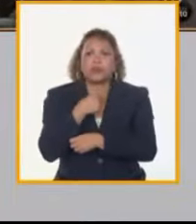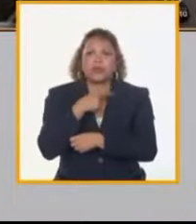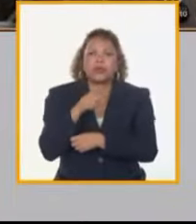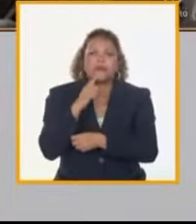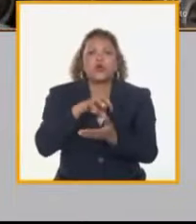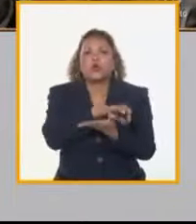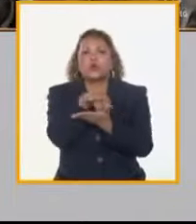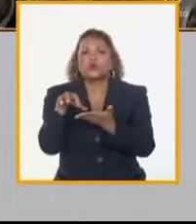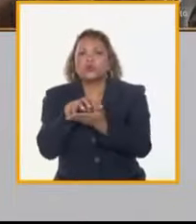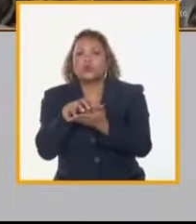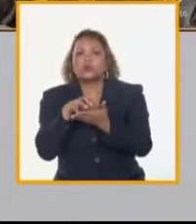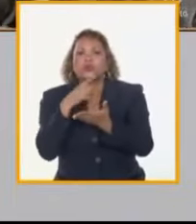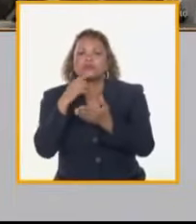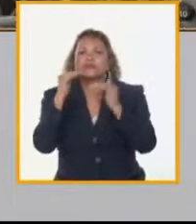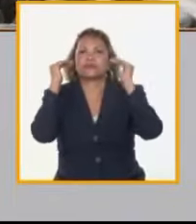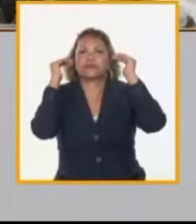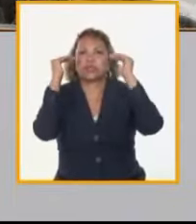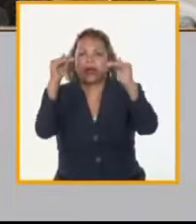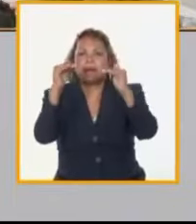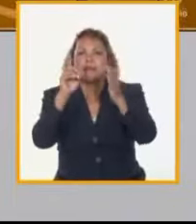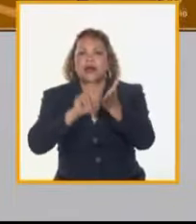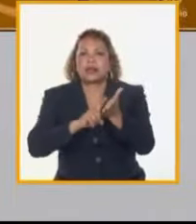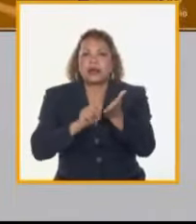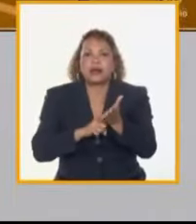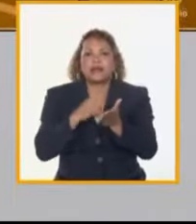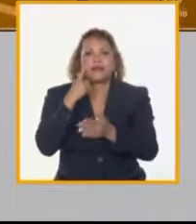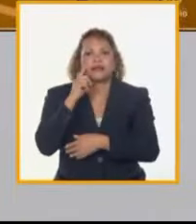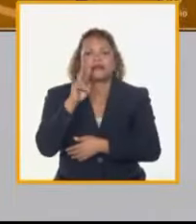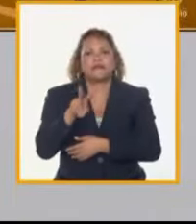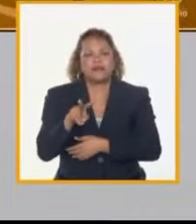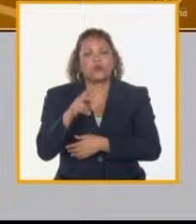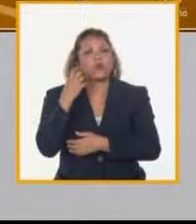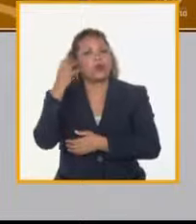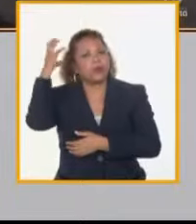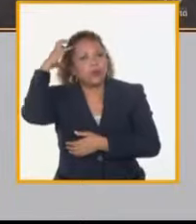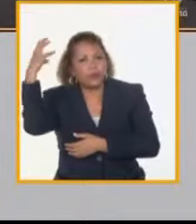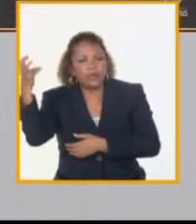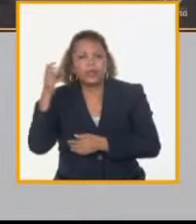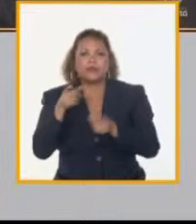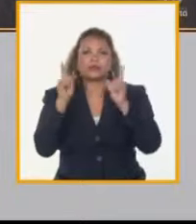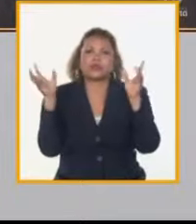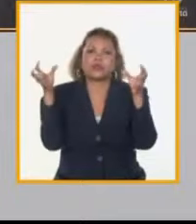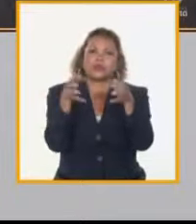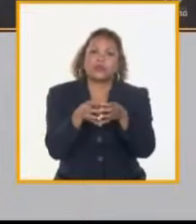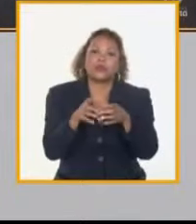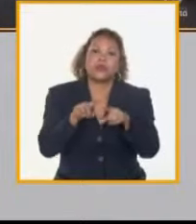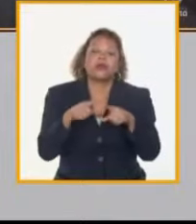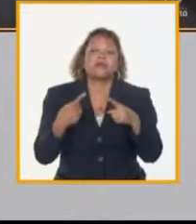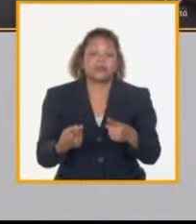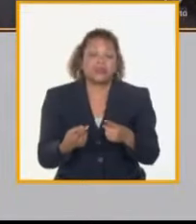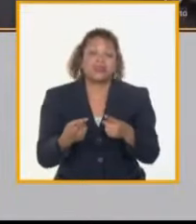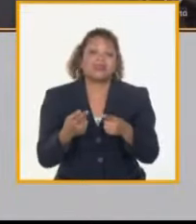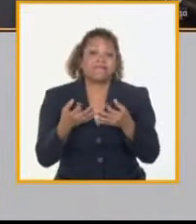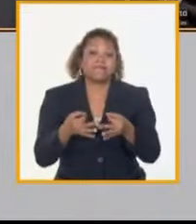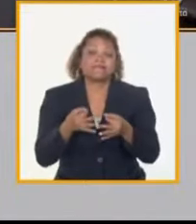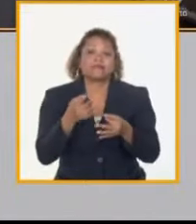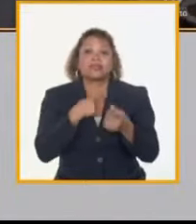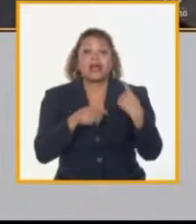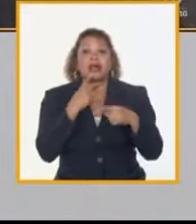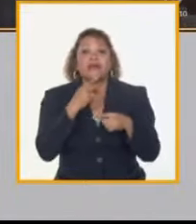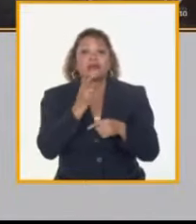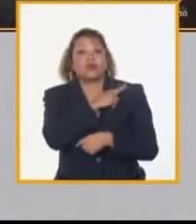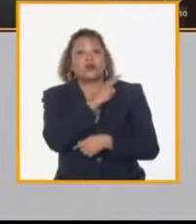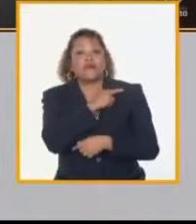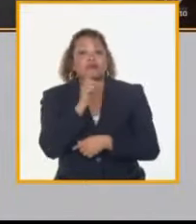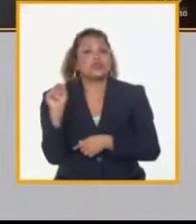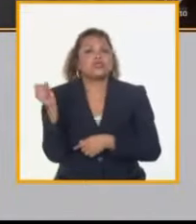dónde puede haber una caseta. Inclusive ya se vio con el gobierno, con otras autoridades que intervienen, porque hay muchas autoridades que intervienen, no solo Taxi